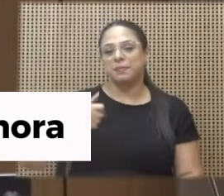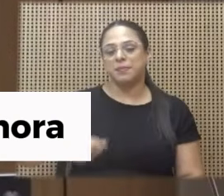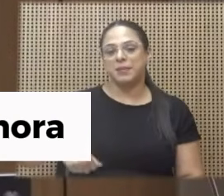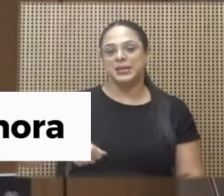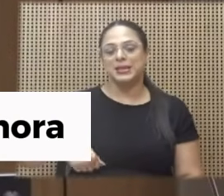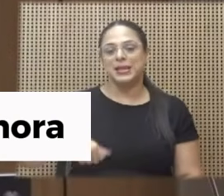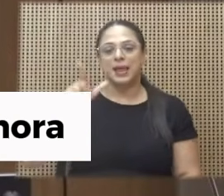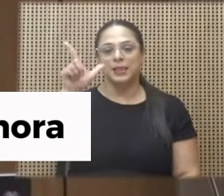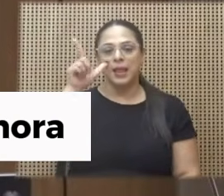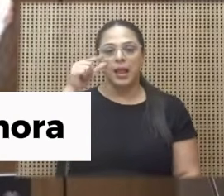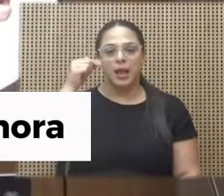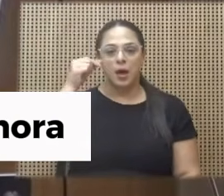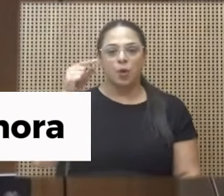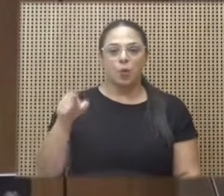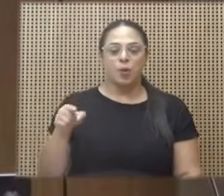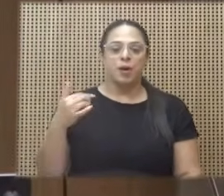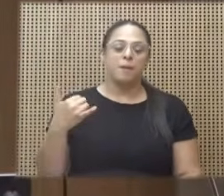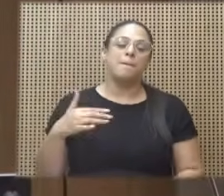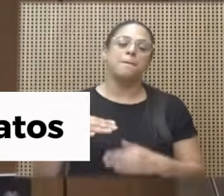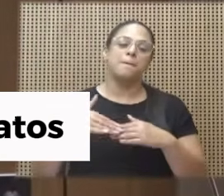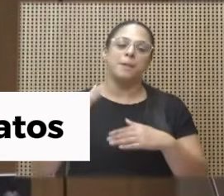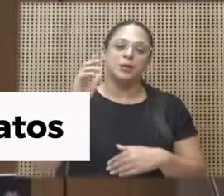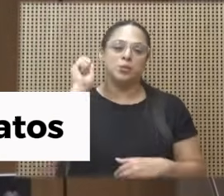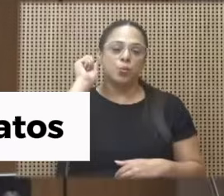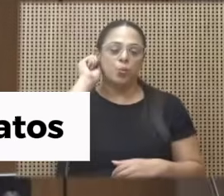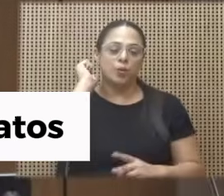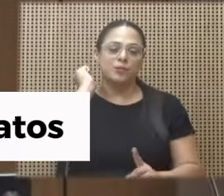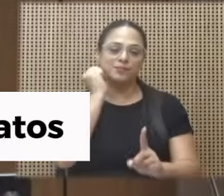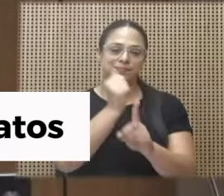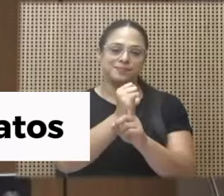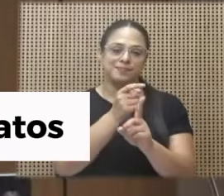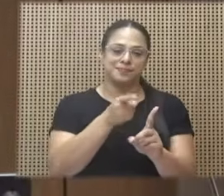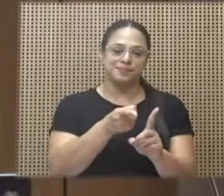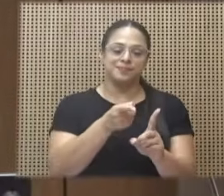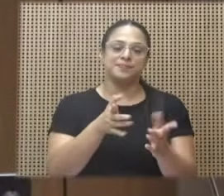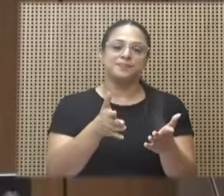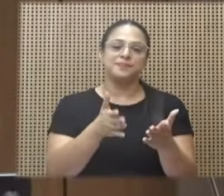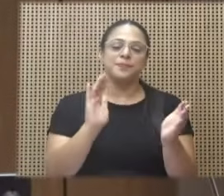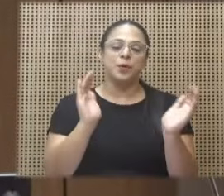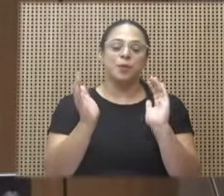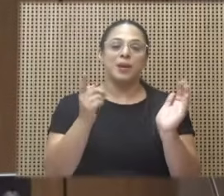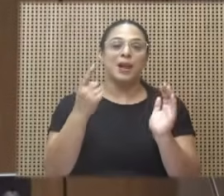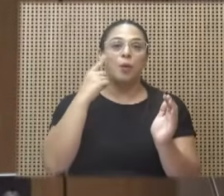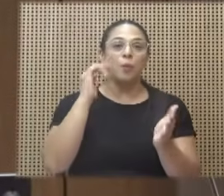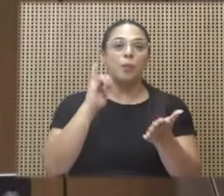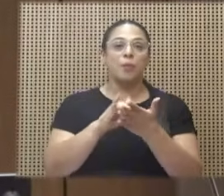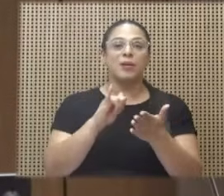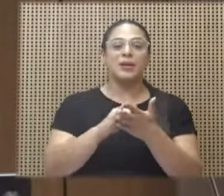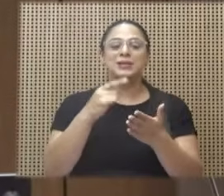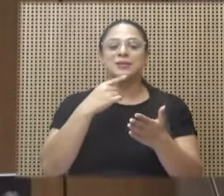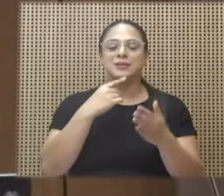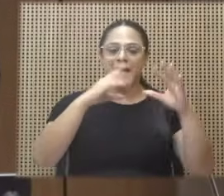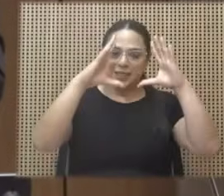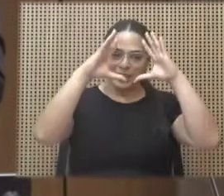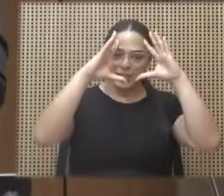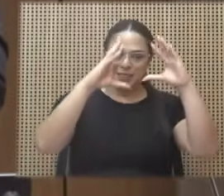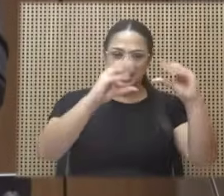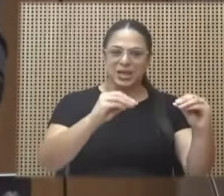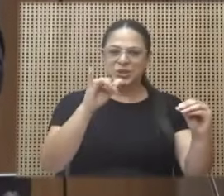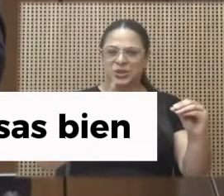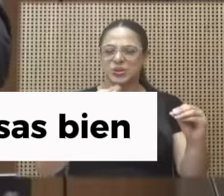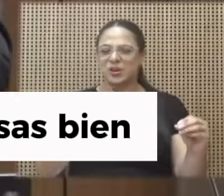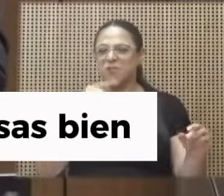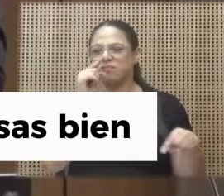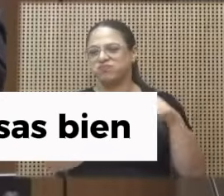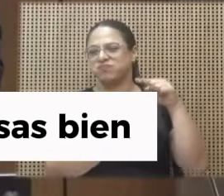más femicidios en Costa Rica que ahora. Por eso hay que estudiar y ver los datos y no lanzarse al ataque deshonesto y